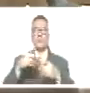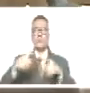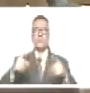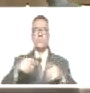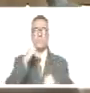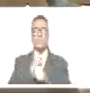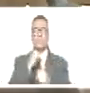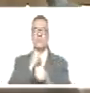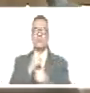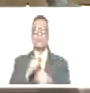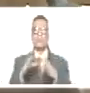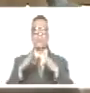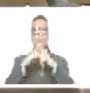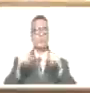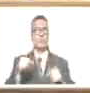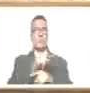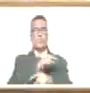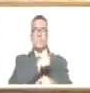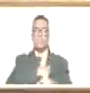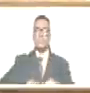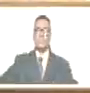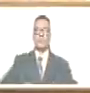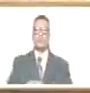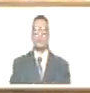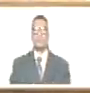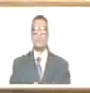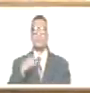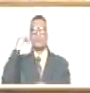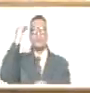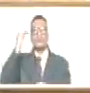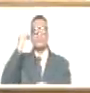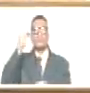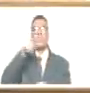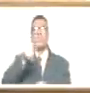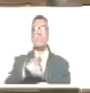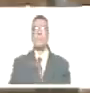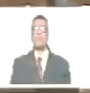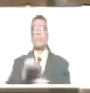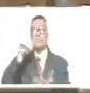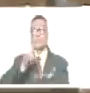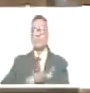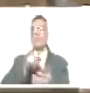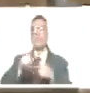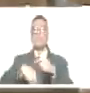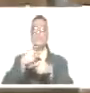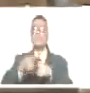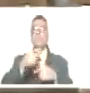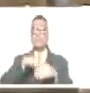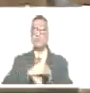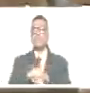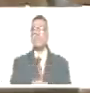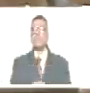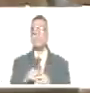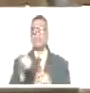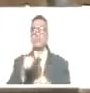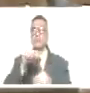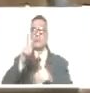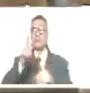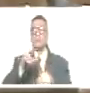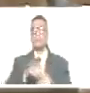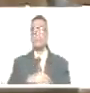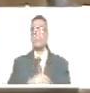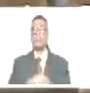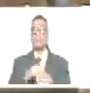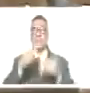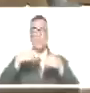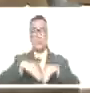Es todo, señor presidente. En consideración, aprobado. Siguiente. Décimo segundo, se sugiere aprobar